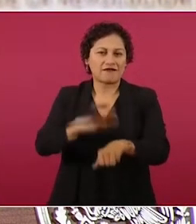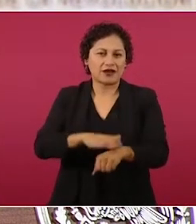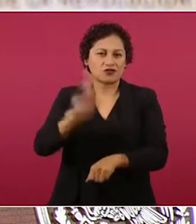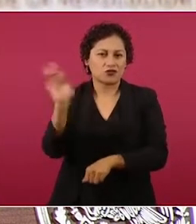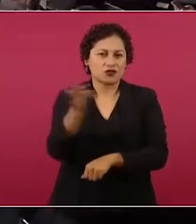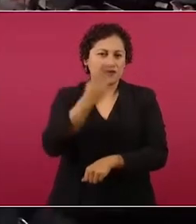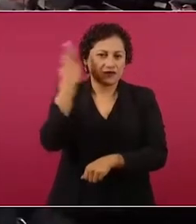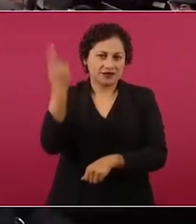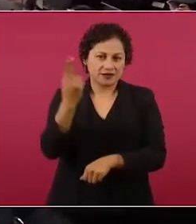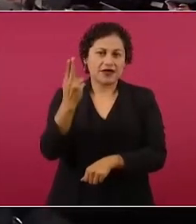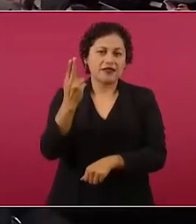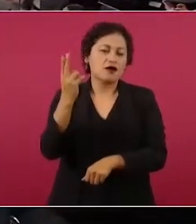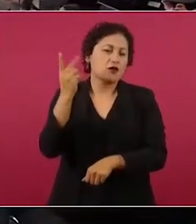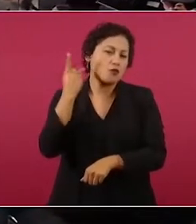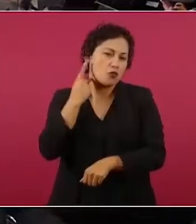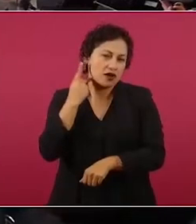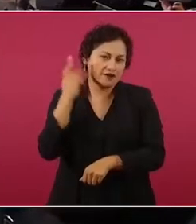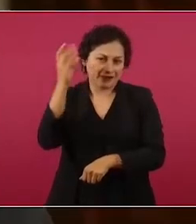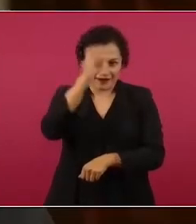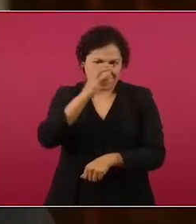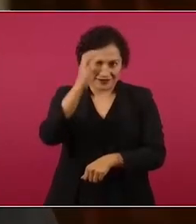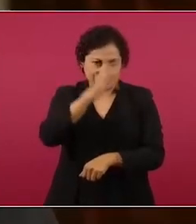Maestra ahí, ¿cuántos años?